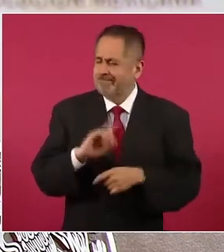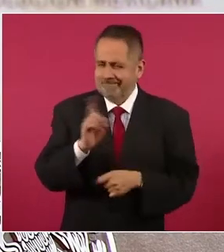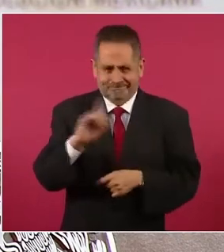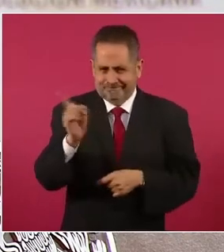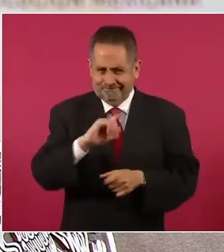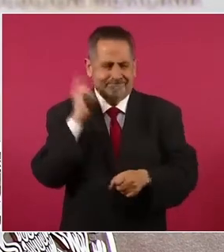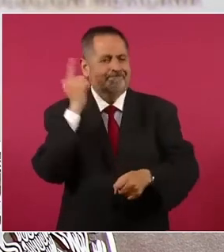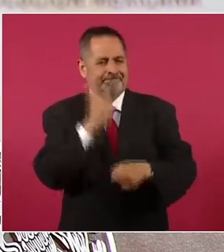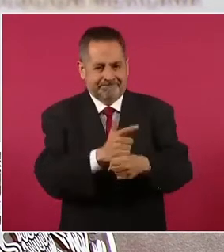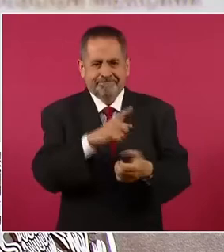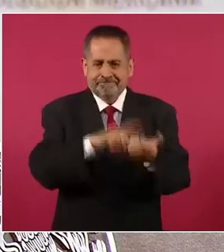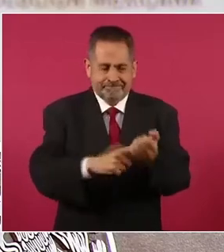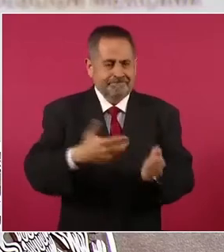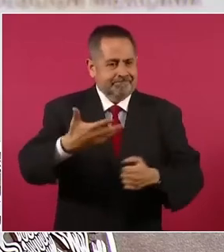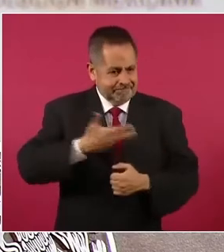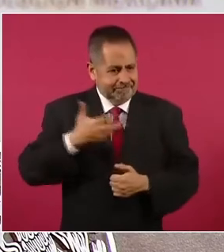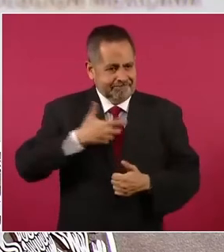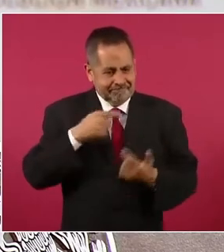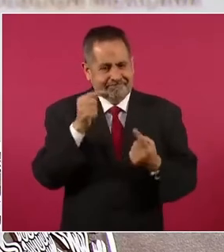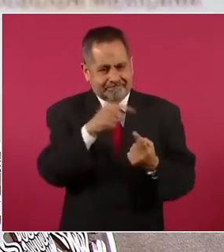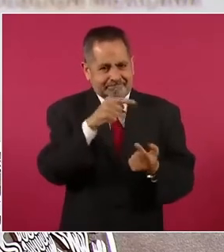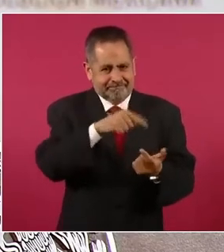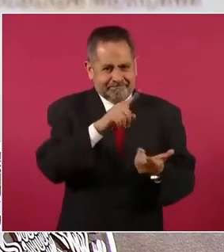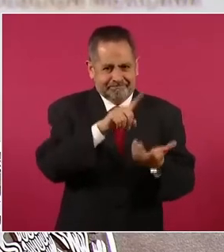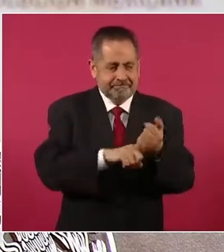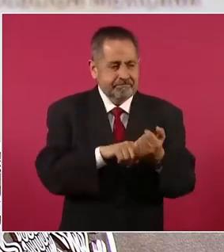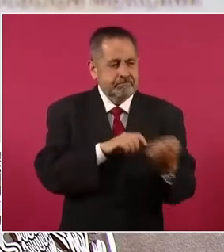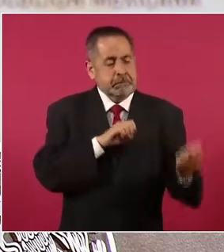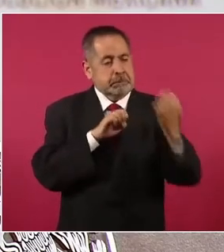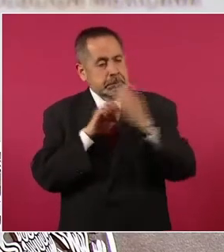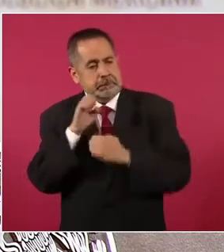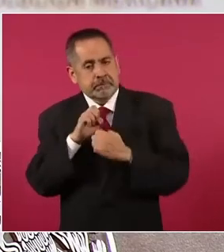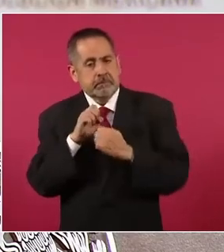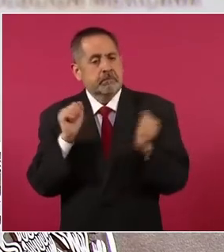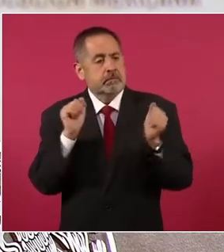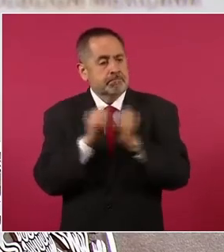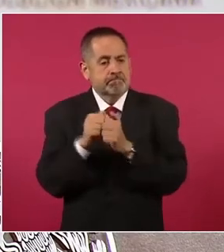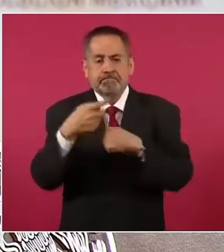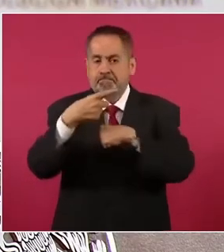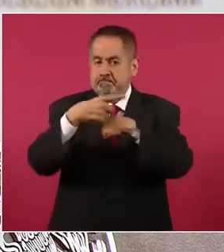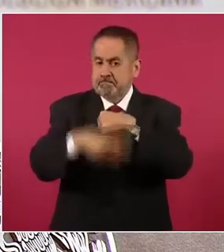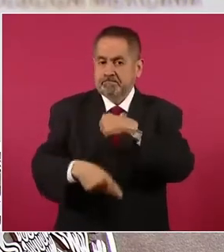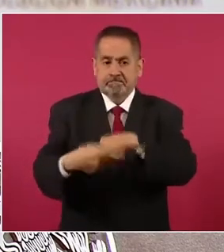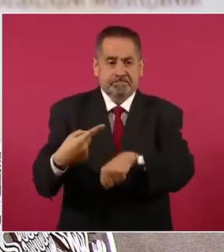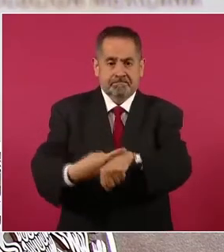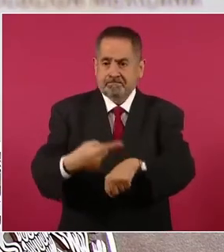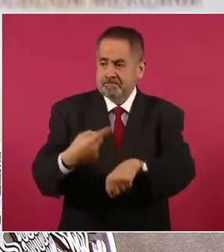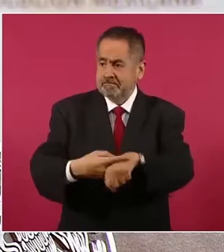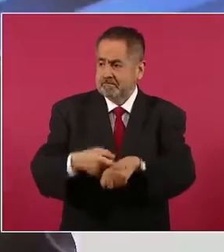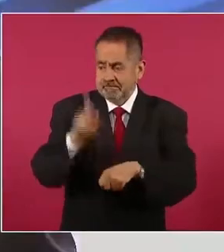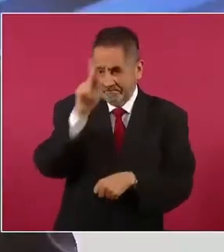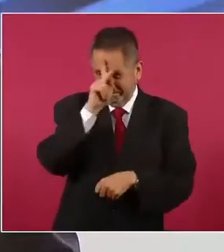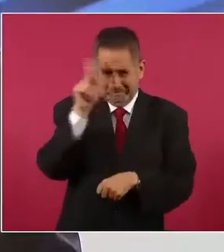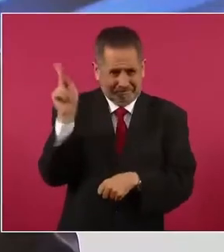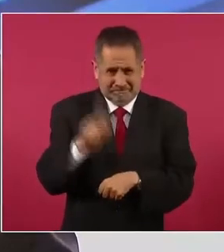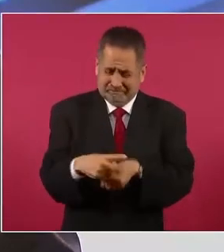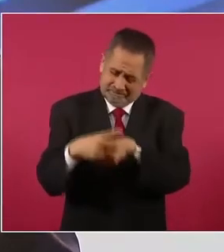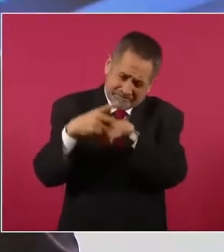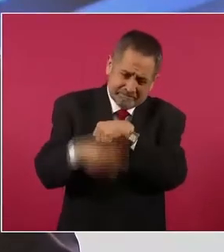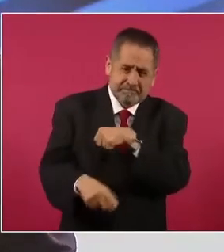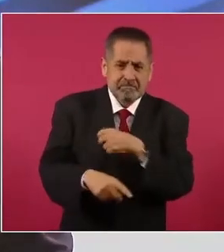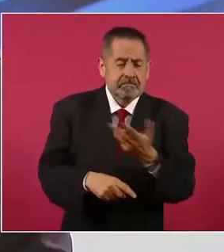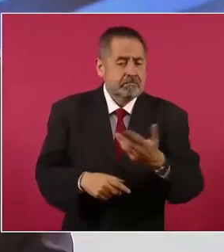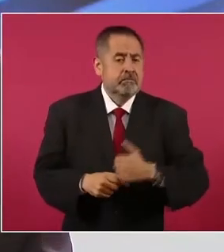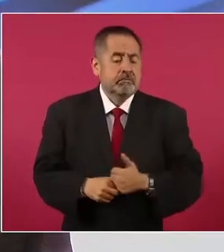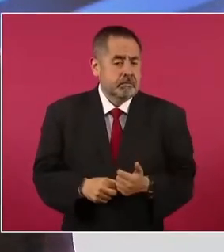estos productos que constituyen no solo un engaño, sino un enorme riesgo a la salud humana. Teniendo